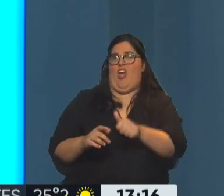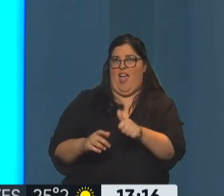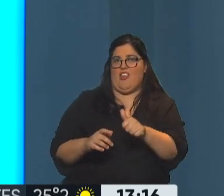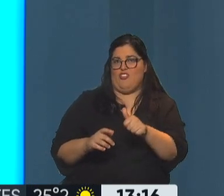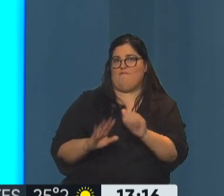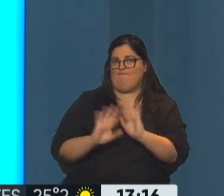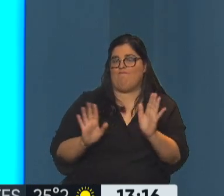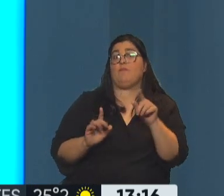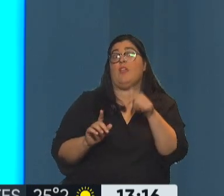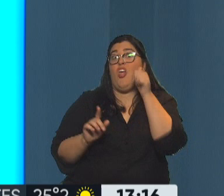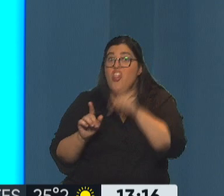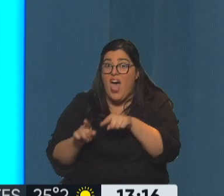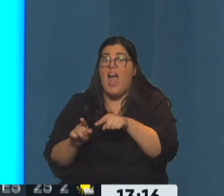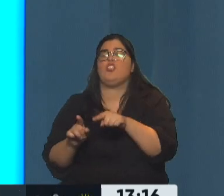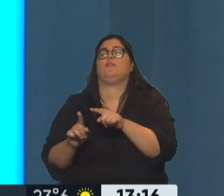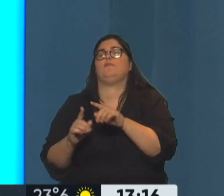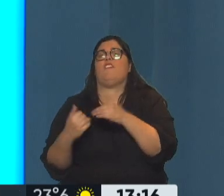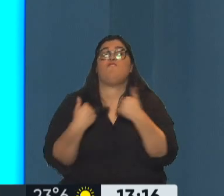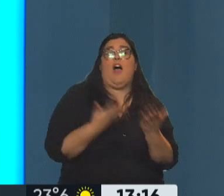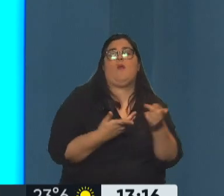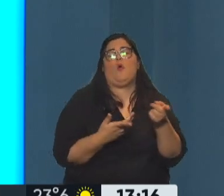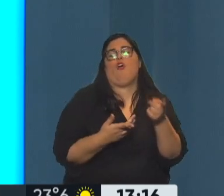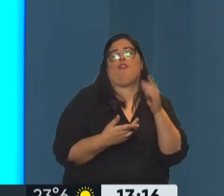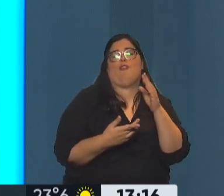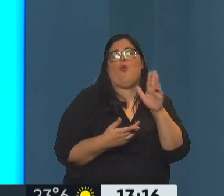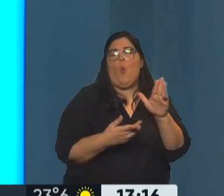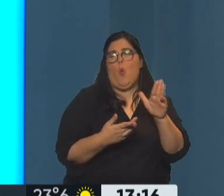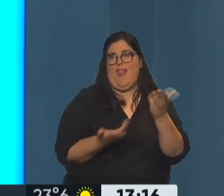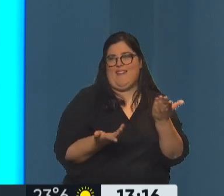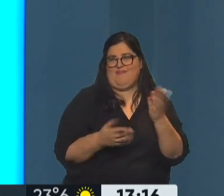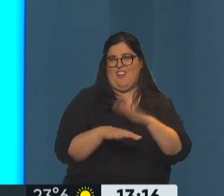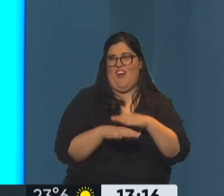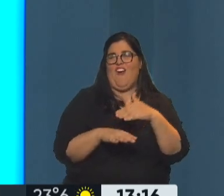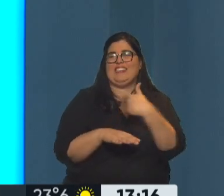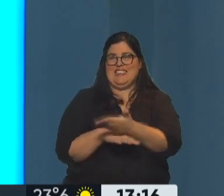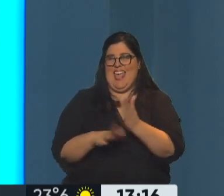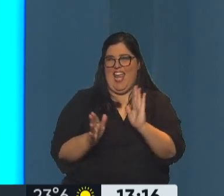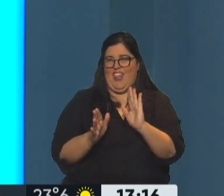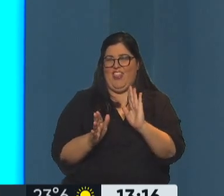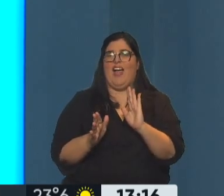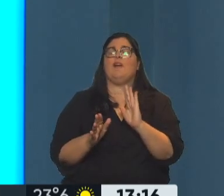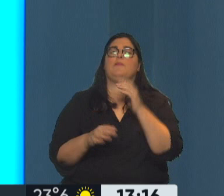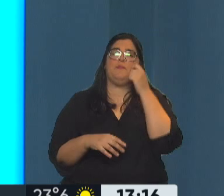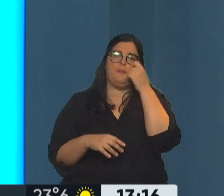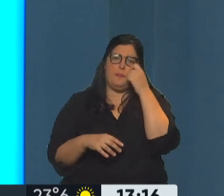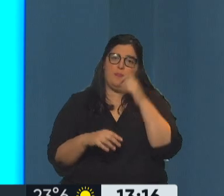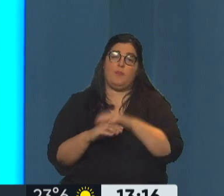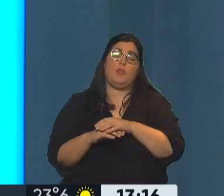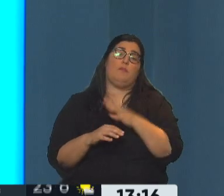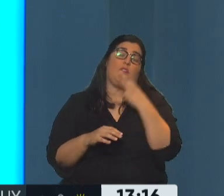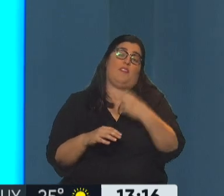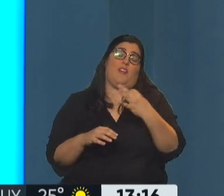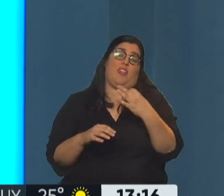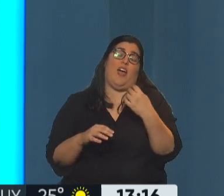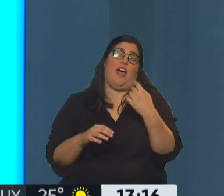favorece a Lula, favorece a la izquierda, porque es una categoría muy alegórica